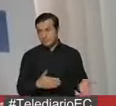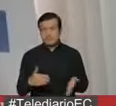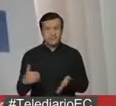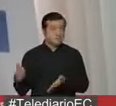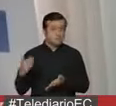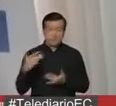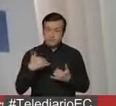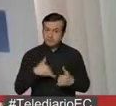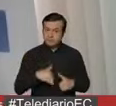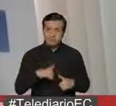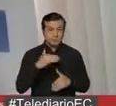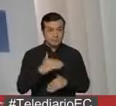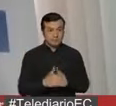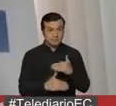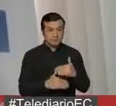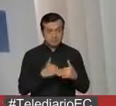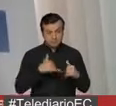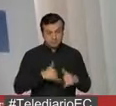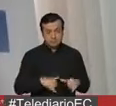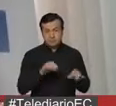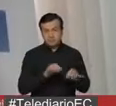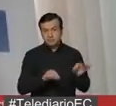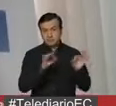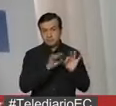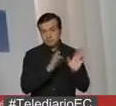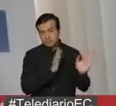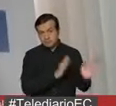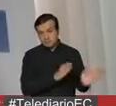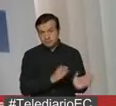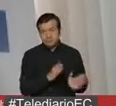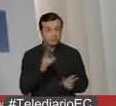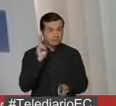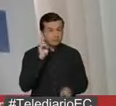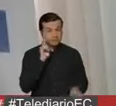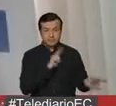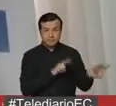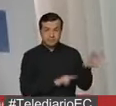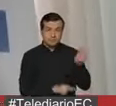Se seguirán los pasos correspondientes a fin de poder